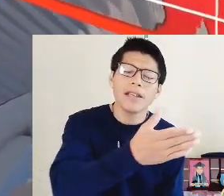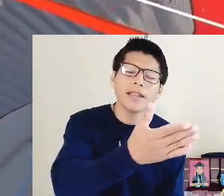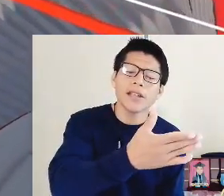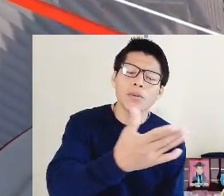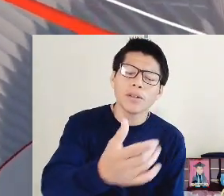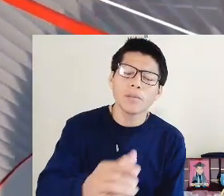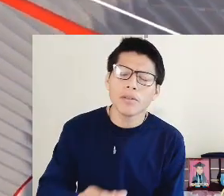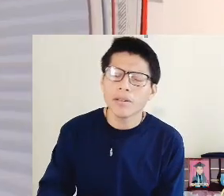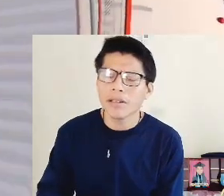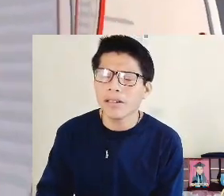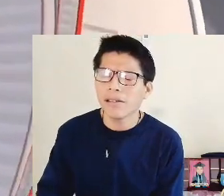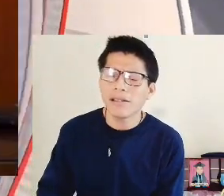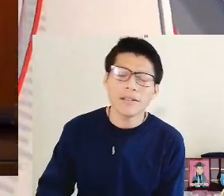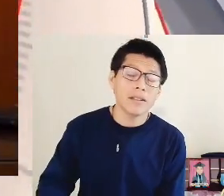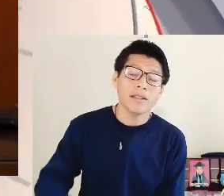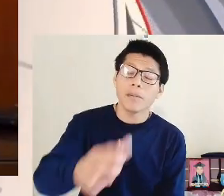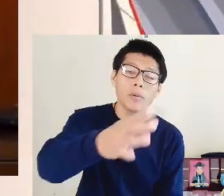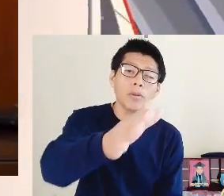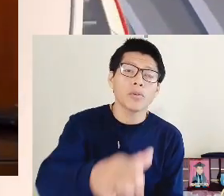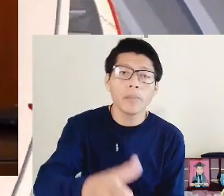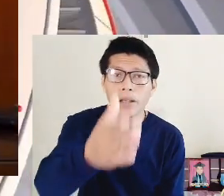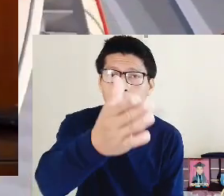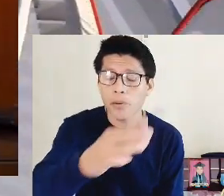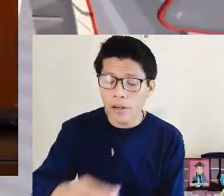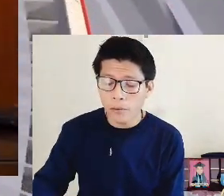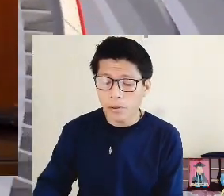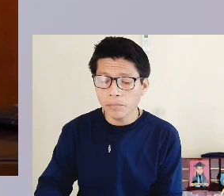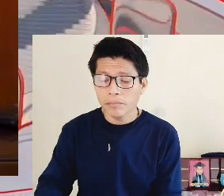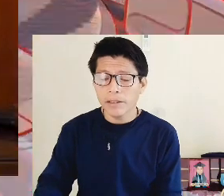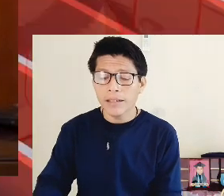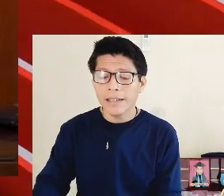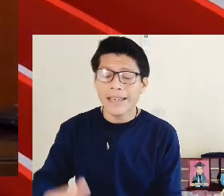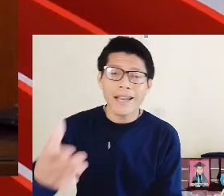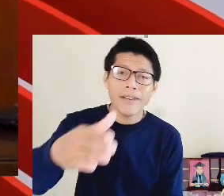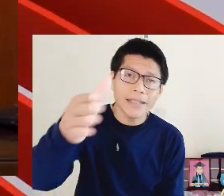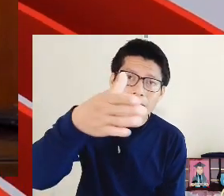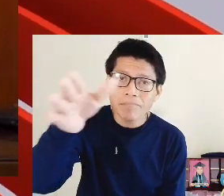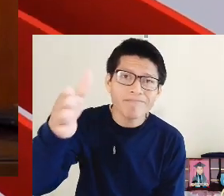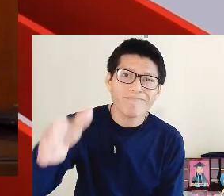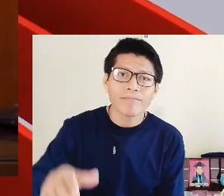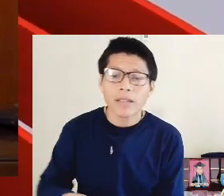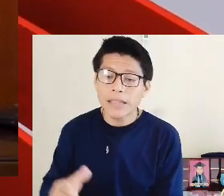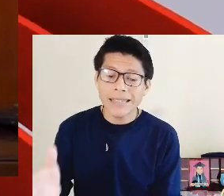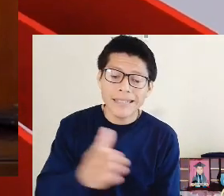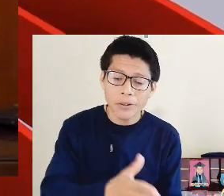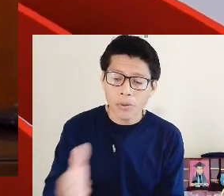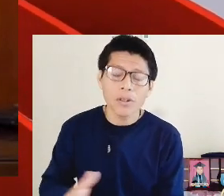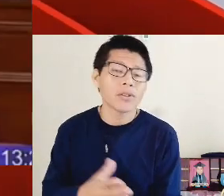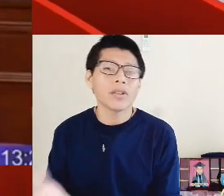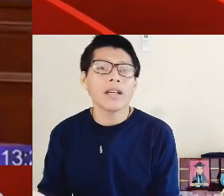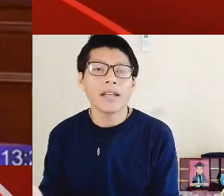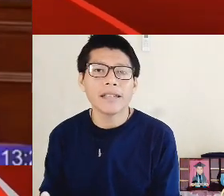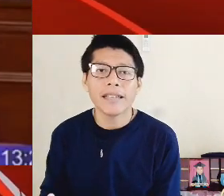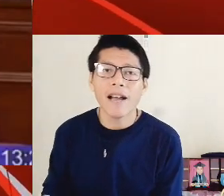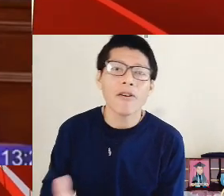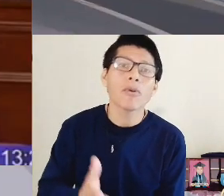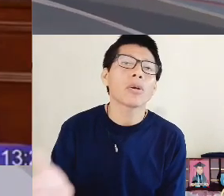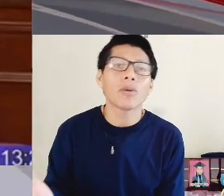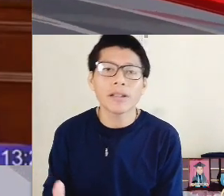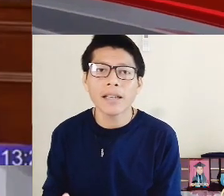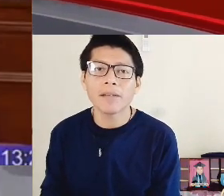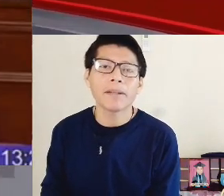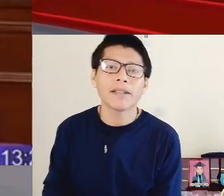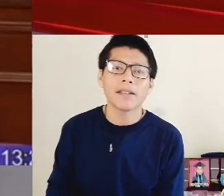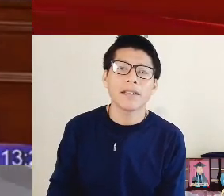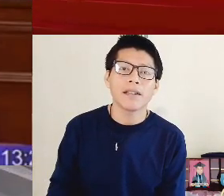y este último y se me olvidó su nombre y les pongo la foto que a veces dice sí o no estoy en este